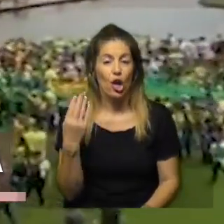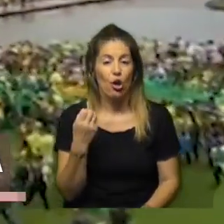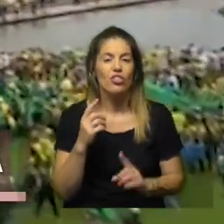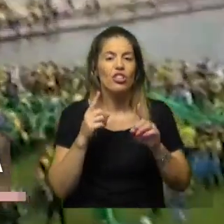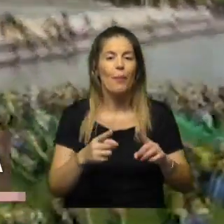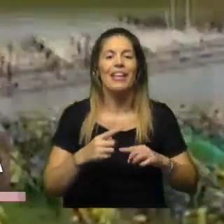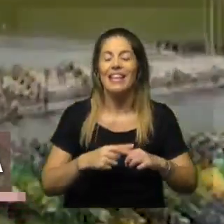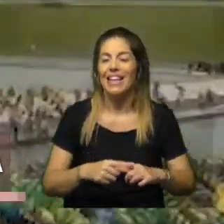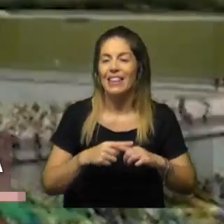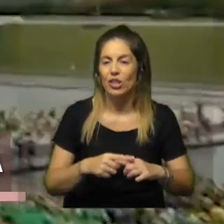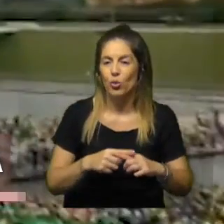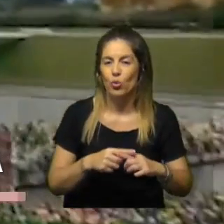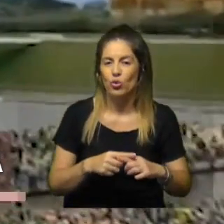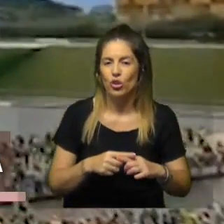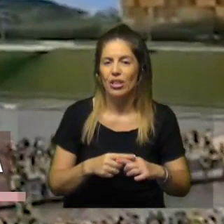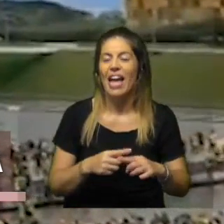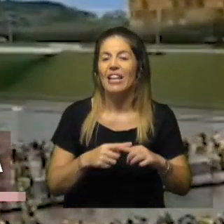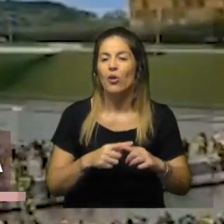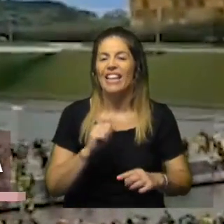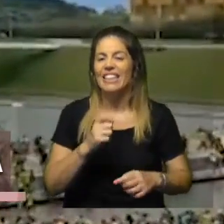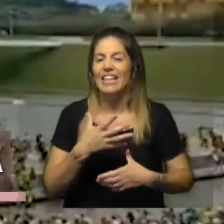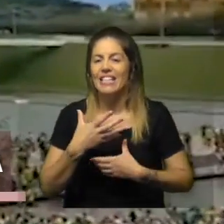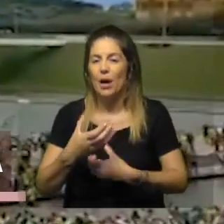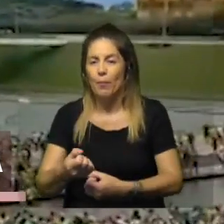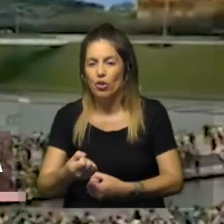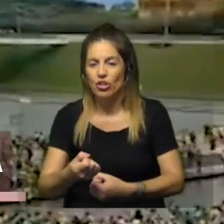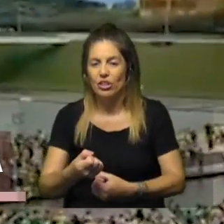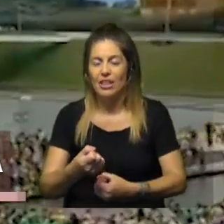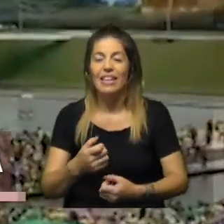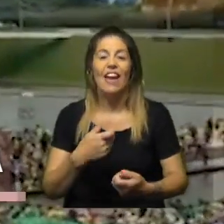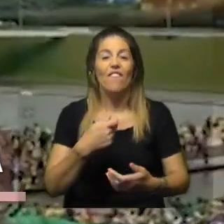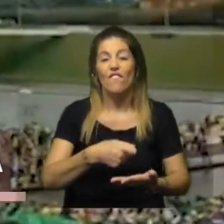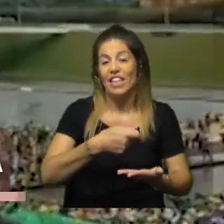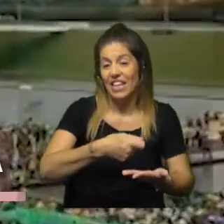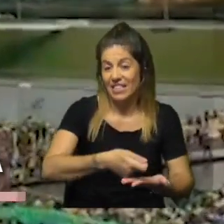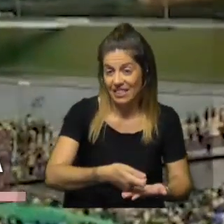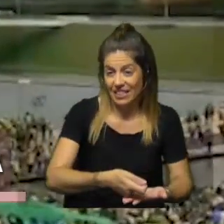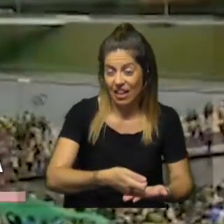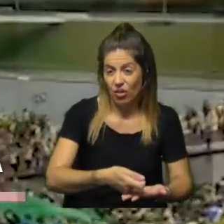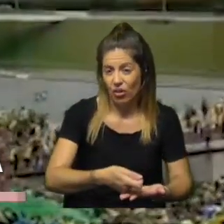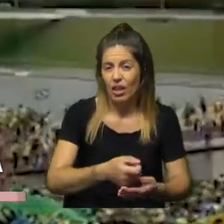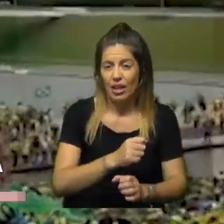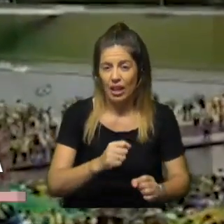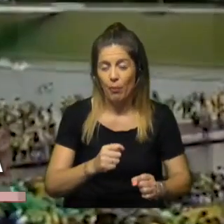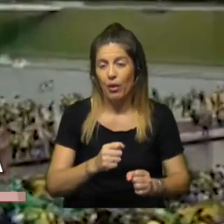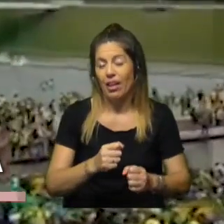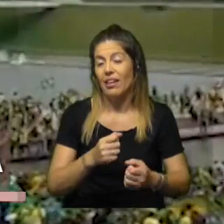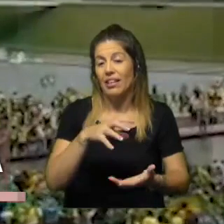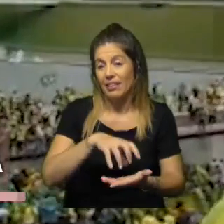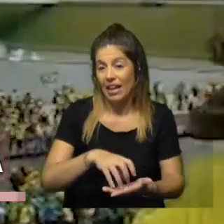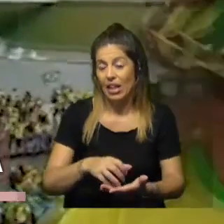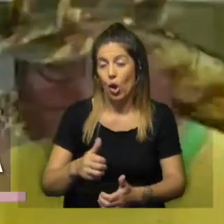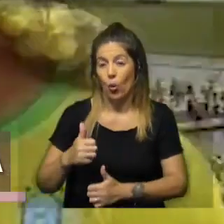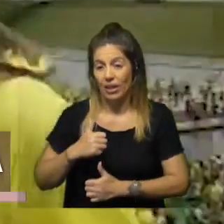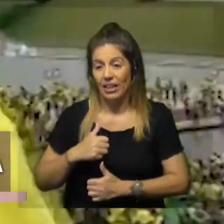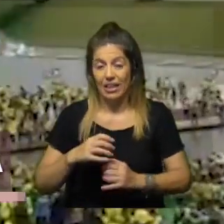esta discusión de, bueno, hay que discutir quiénes apoyan, han apoyado y han financiado que la gente estuviera durante tanto tiempo ante los cuarteles, quién